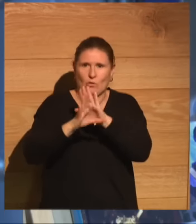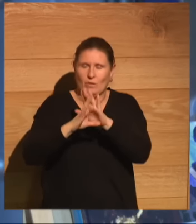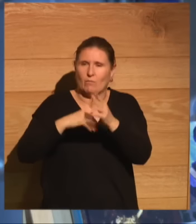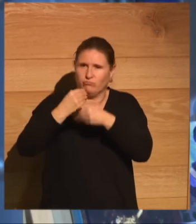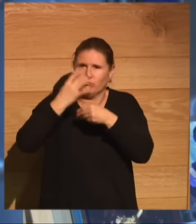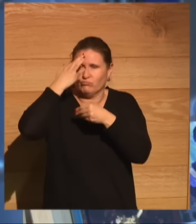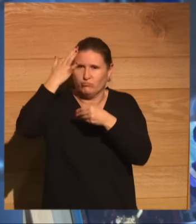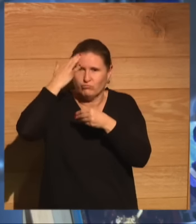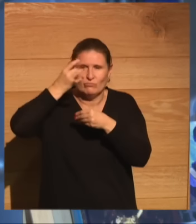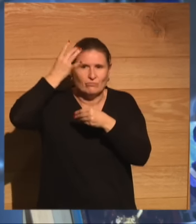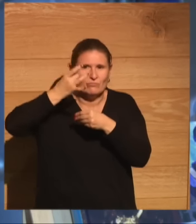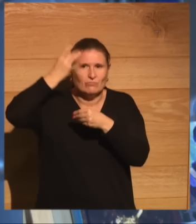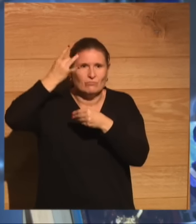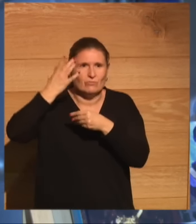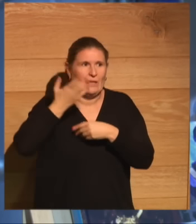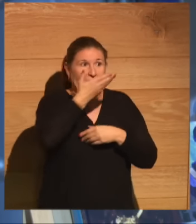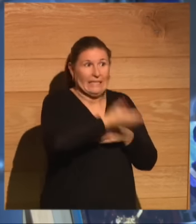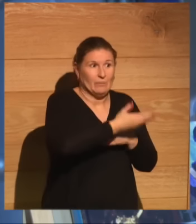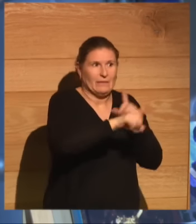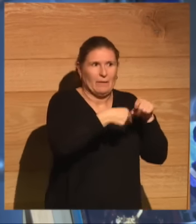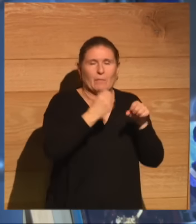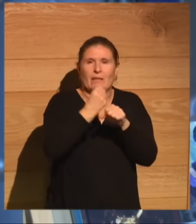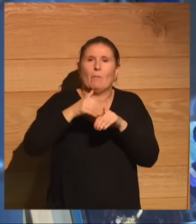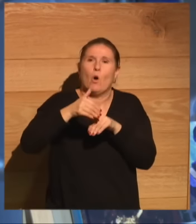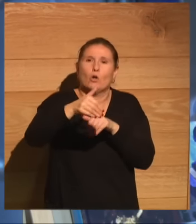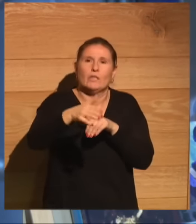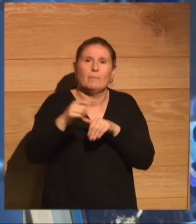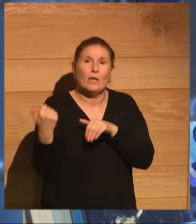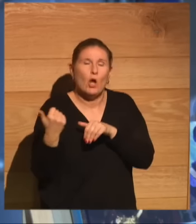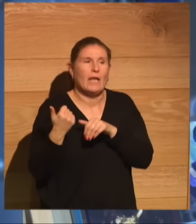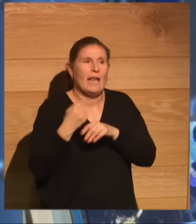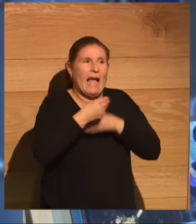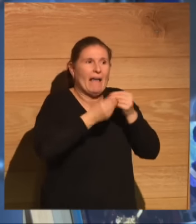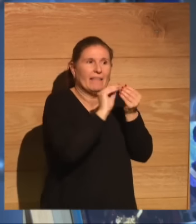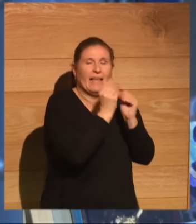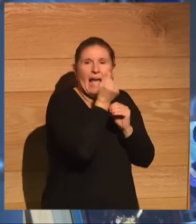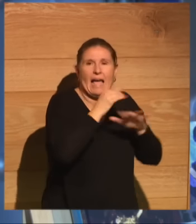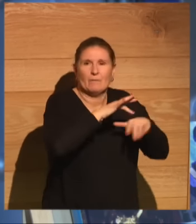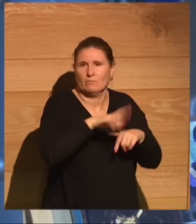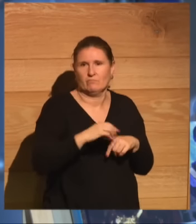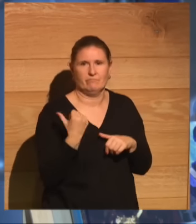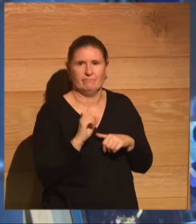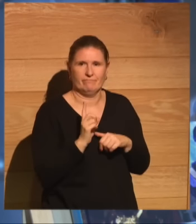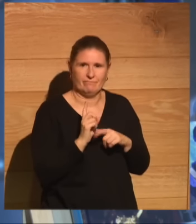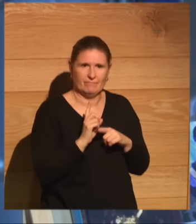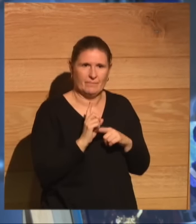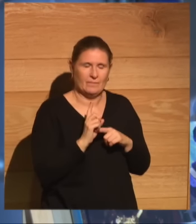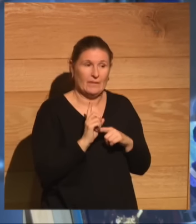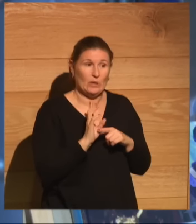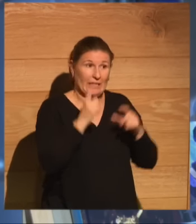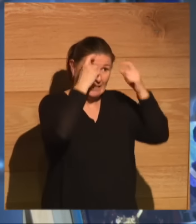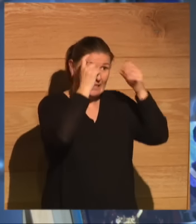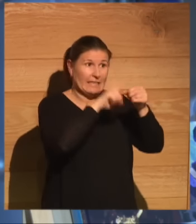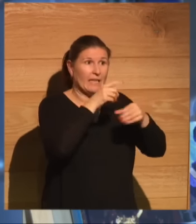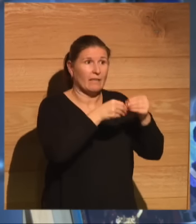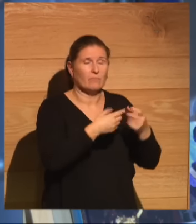enormemente significativo de lo que va a hacer, pero él no anima. Así que lo que está haciendo en Disney es